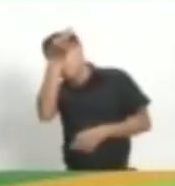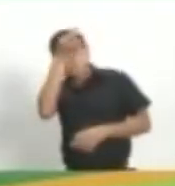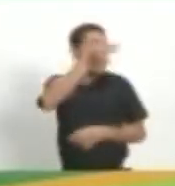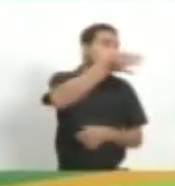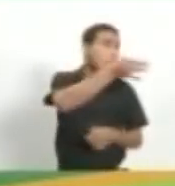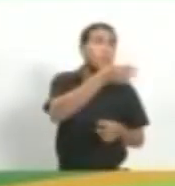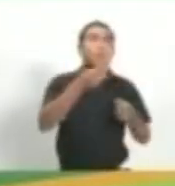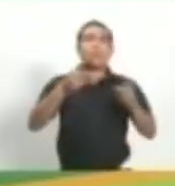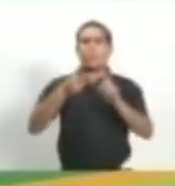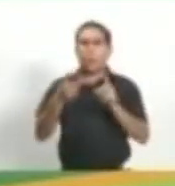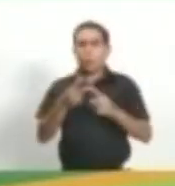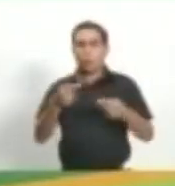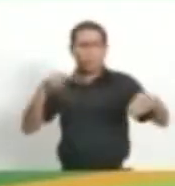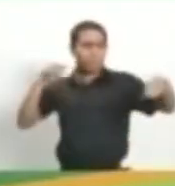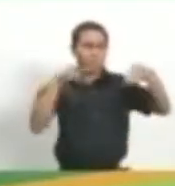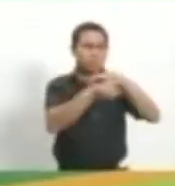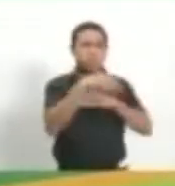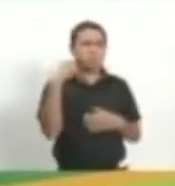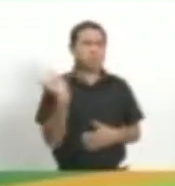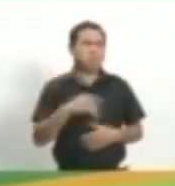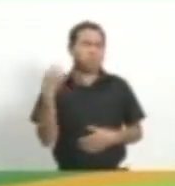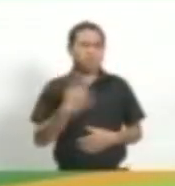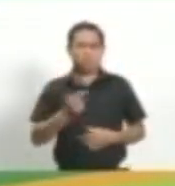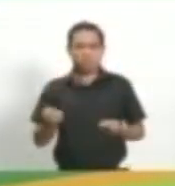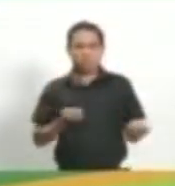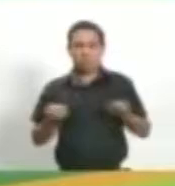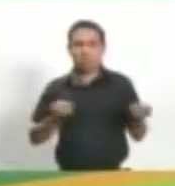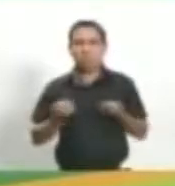un verdadero golazo controlado por